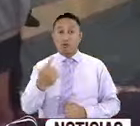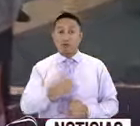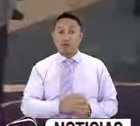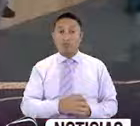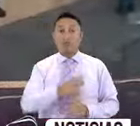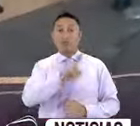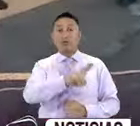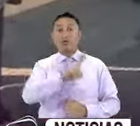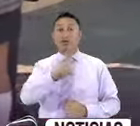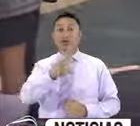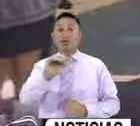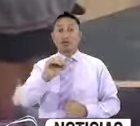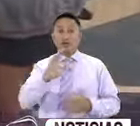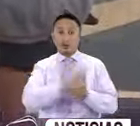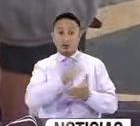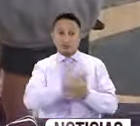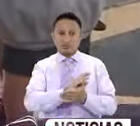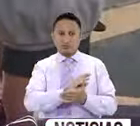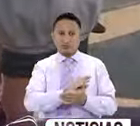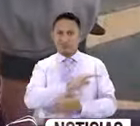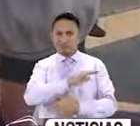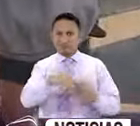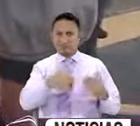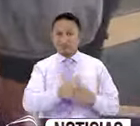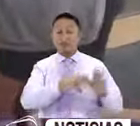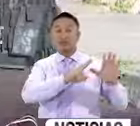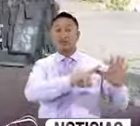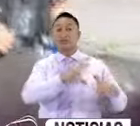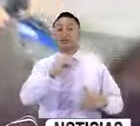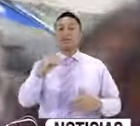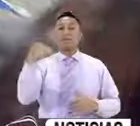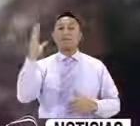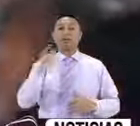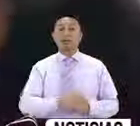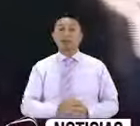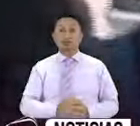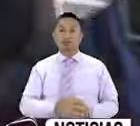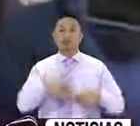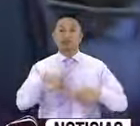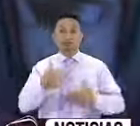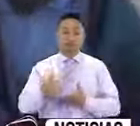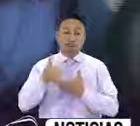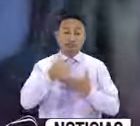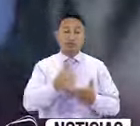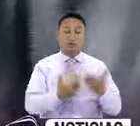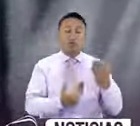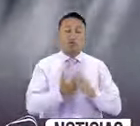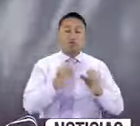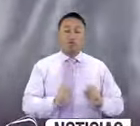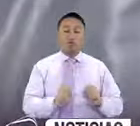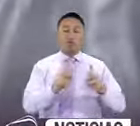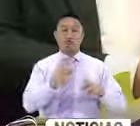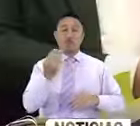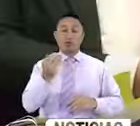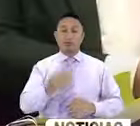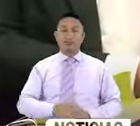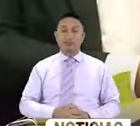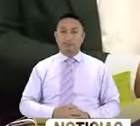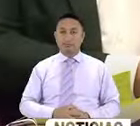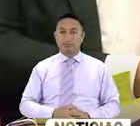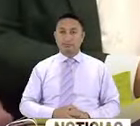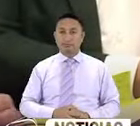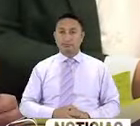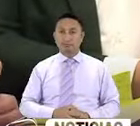instituciones, sino más de 700. El mismo buscará dar más oportunidades a los jóvenes. Se generen actividades como la